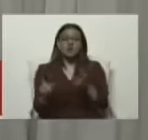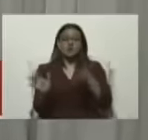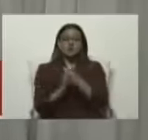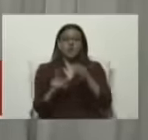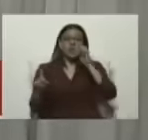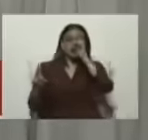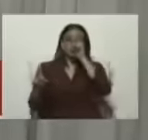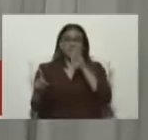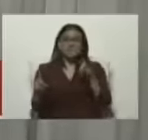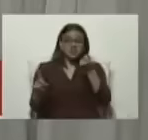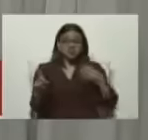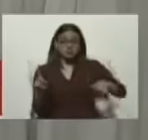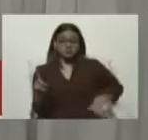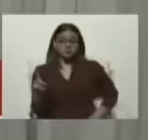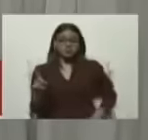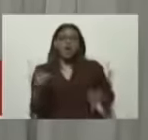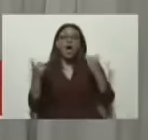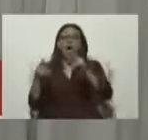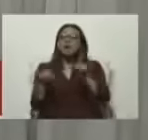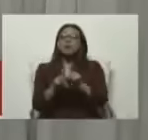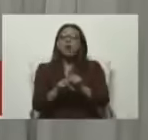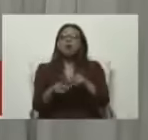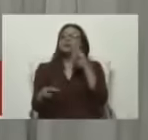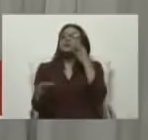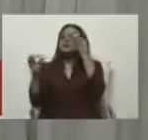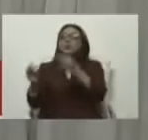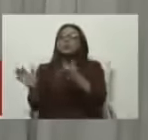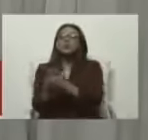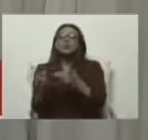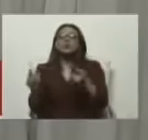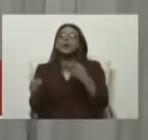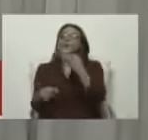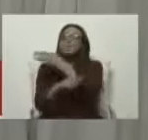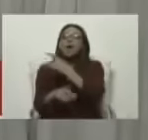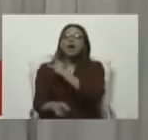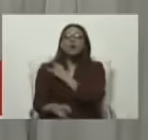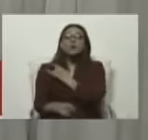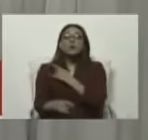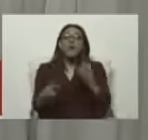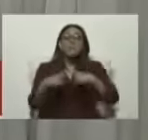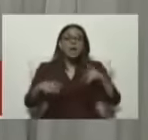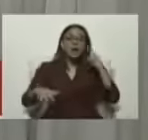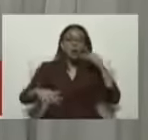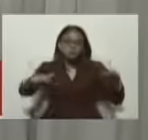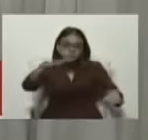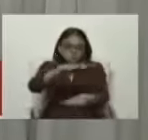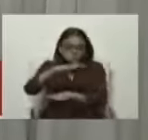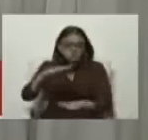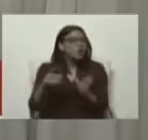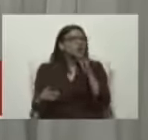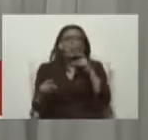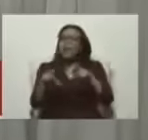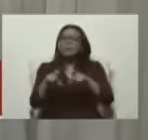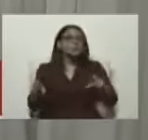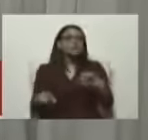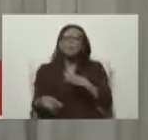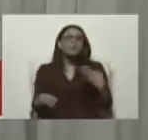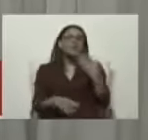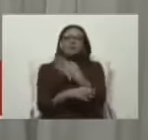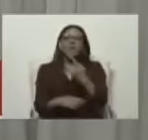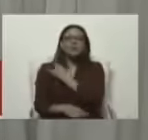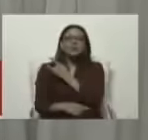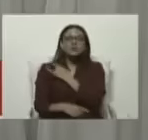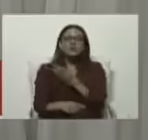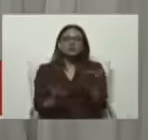están en Altamira. Y habrá otros vouchers distintos para Carapita, otros vouchers